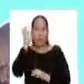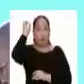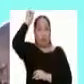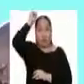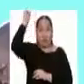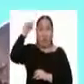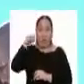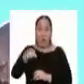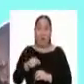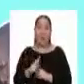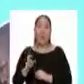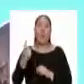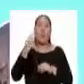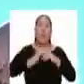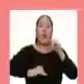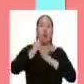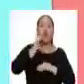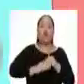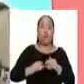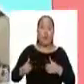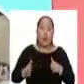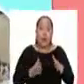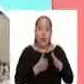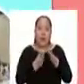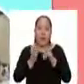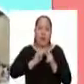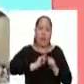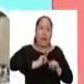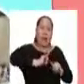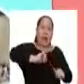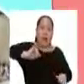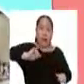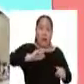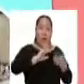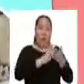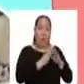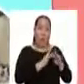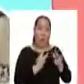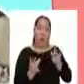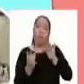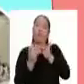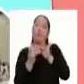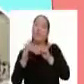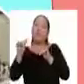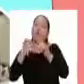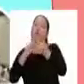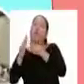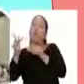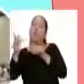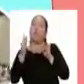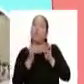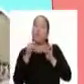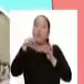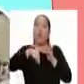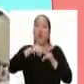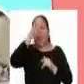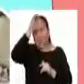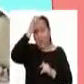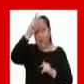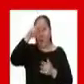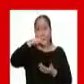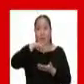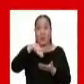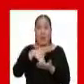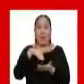al construir extensos caminos que conectaban pueblos lejanos con el Cusco, la capital del imperio del